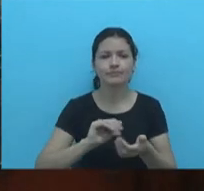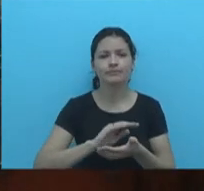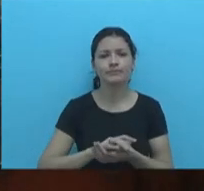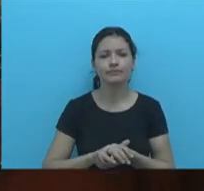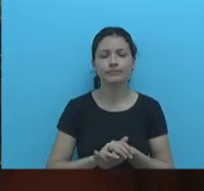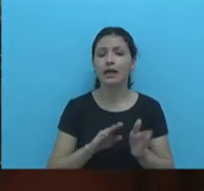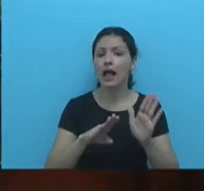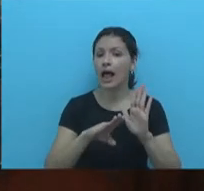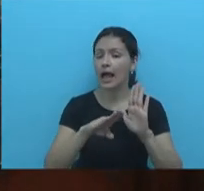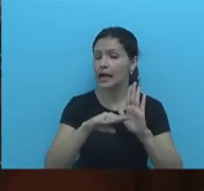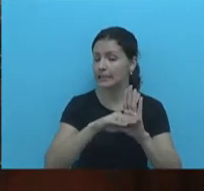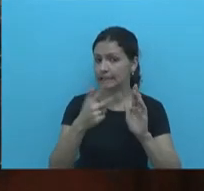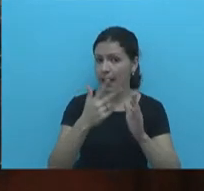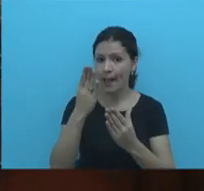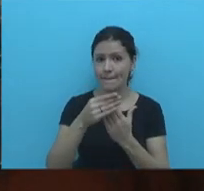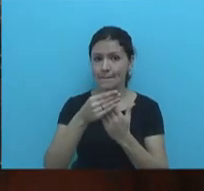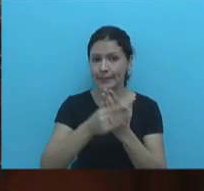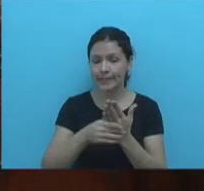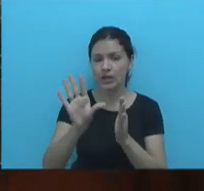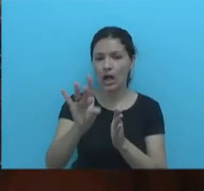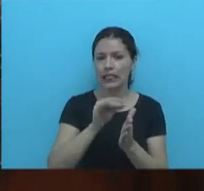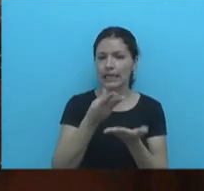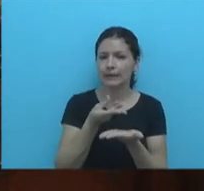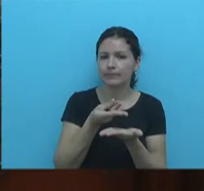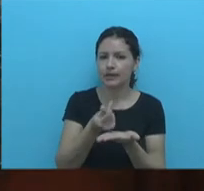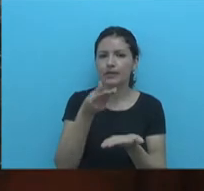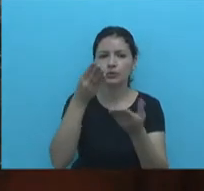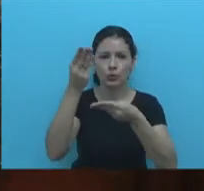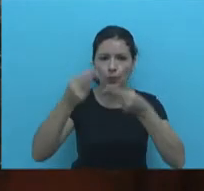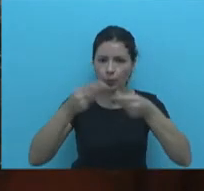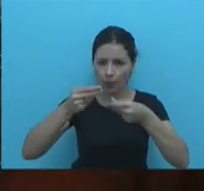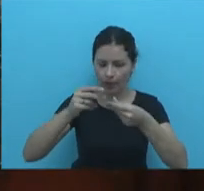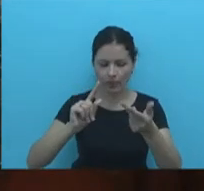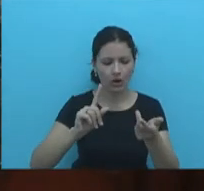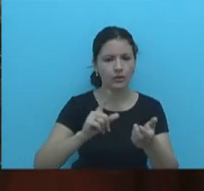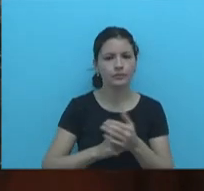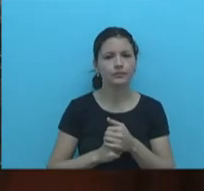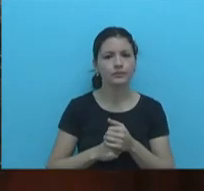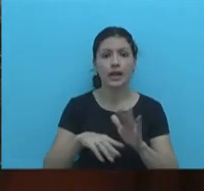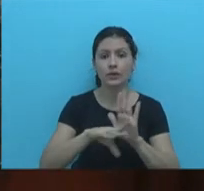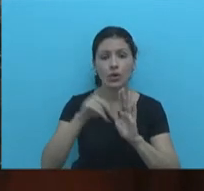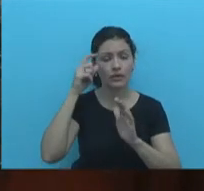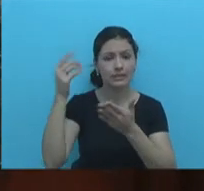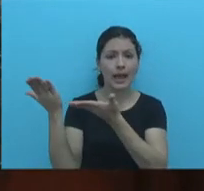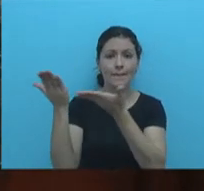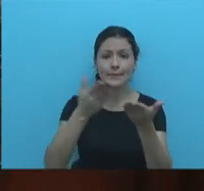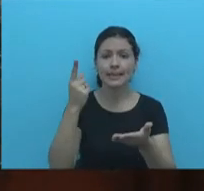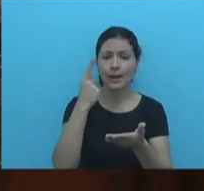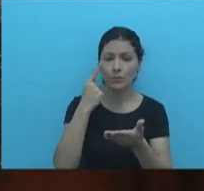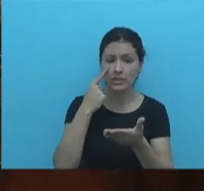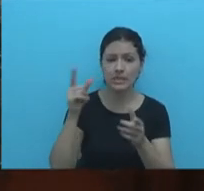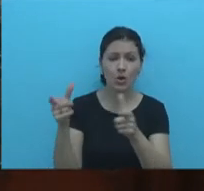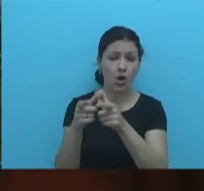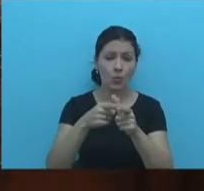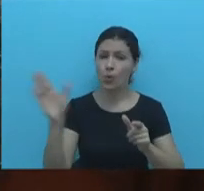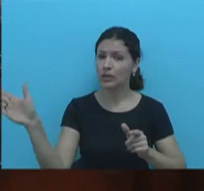partida presupuestaria provincial para la aplicación de este dispositivo legal. Artículo 10. Se invita a todos los municipios y comunas